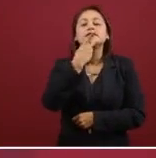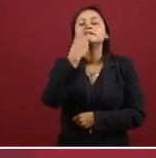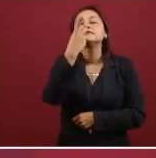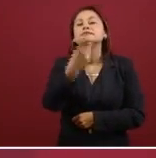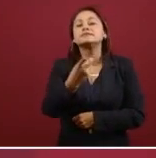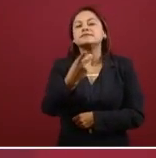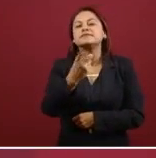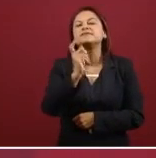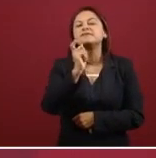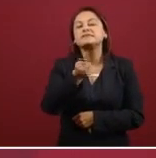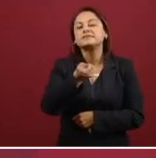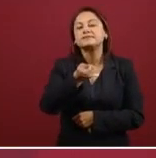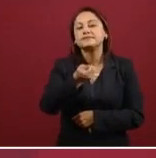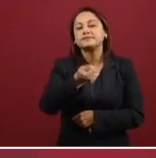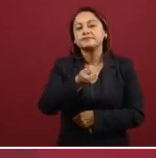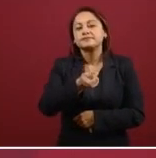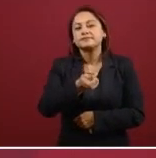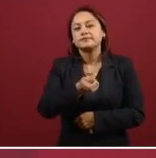que solo